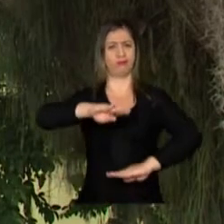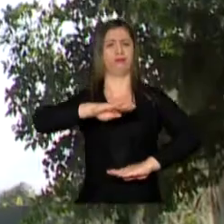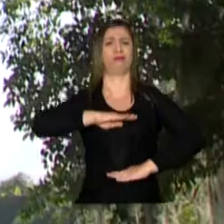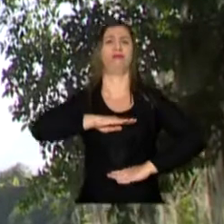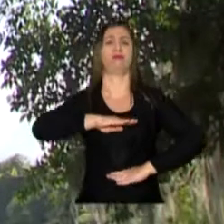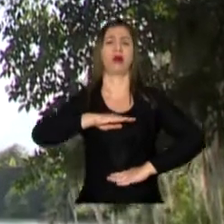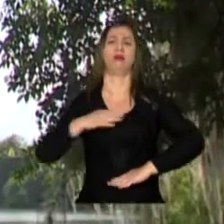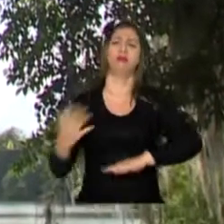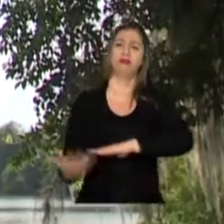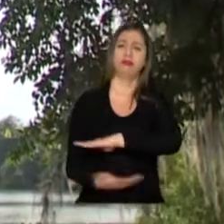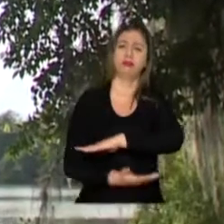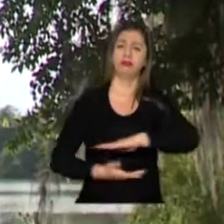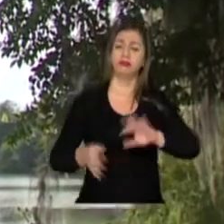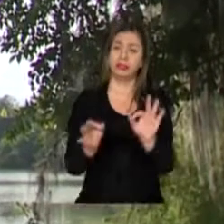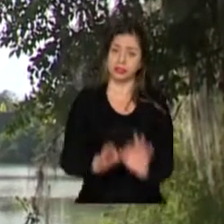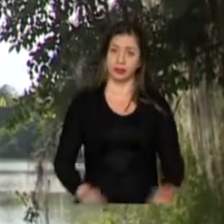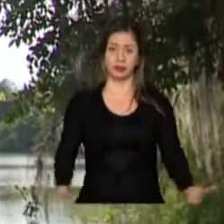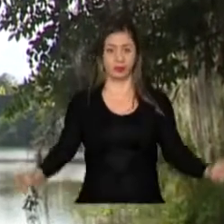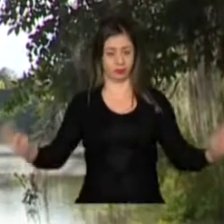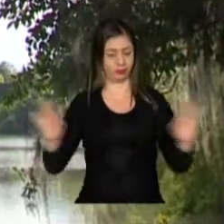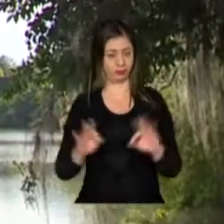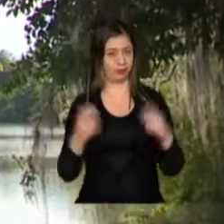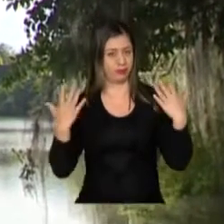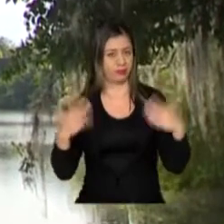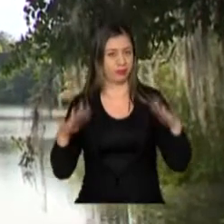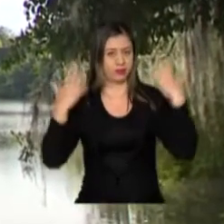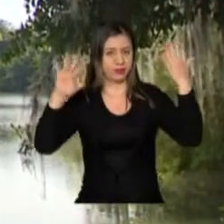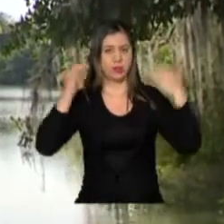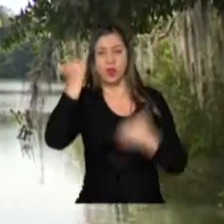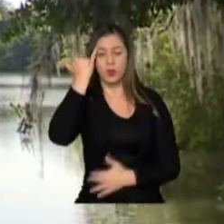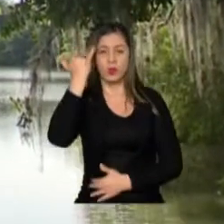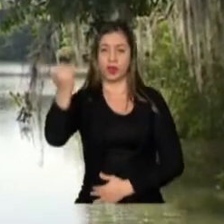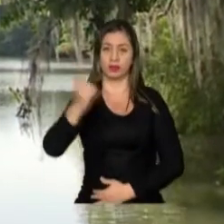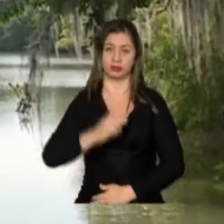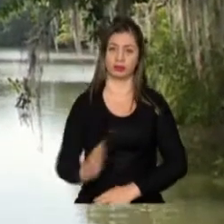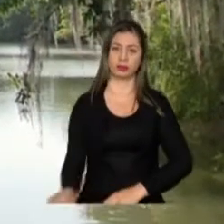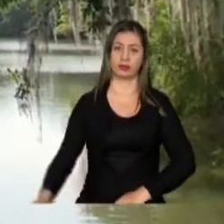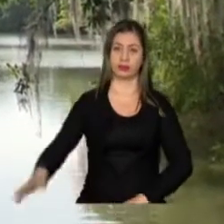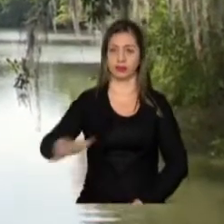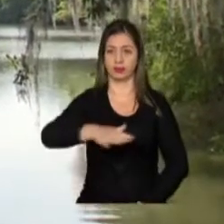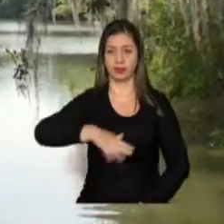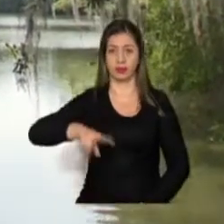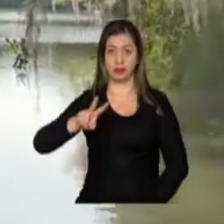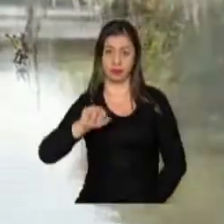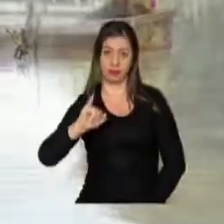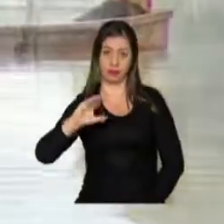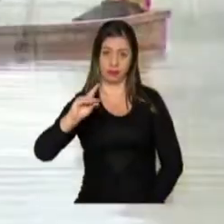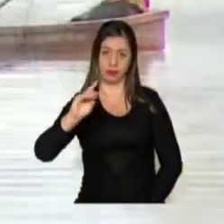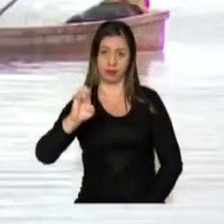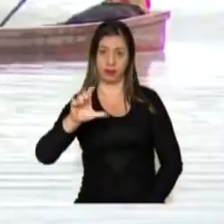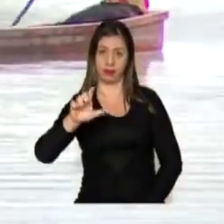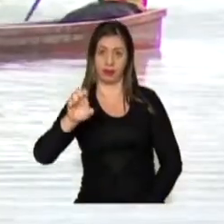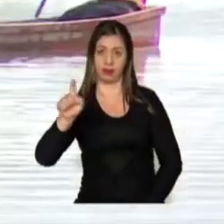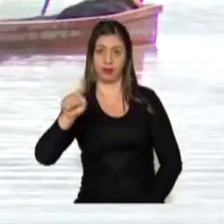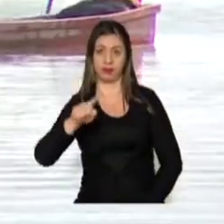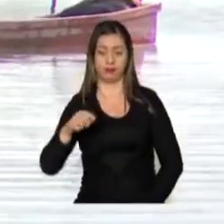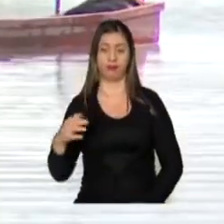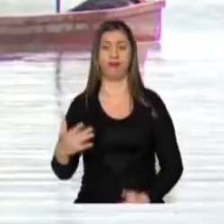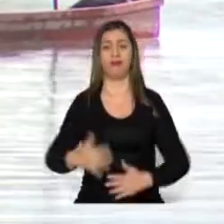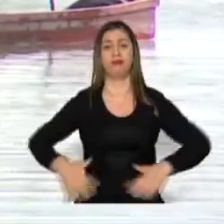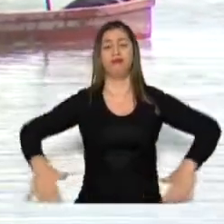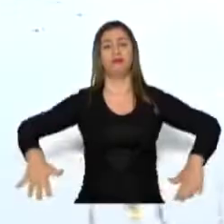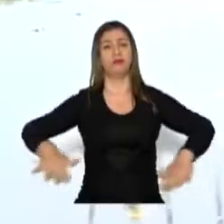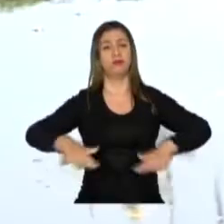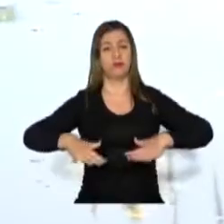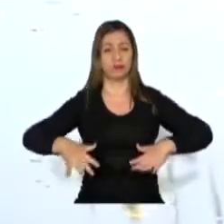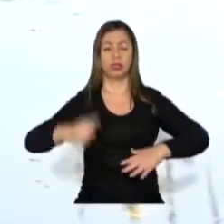ecosistemas que son esenciales, y qué mejor que haber celebrado hoy aquí en Videles, un sitio Ramsar que hace parte de este gran complejo,